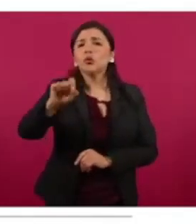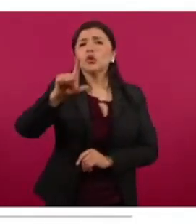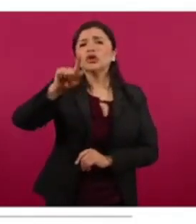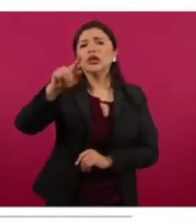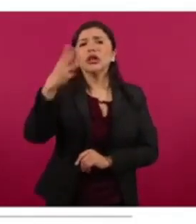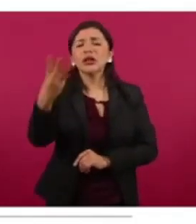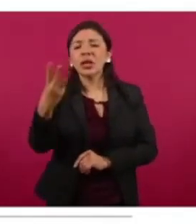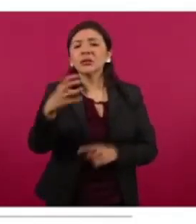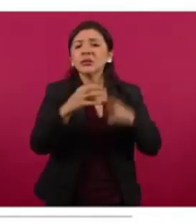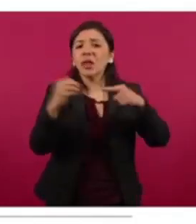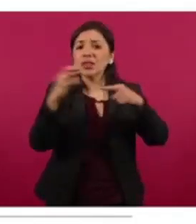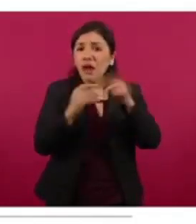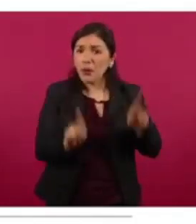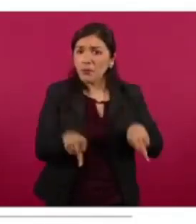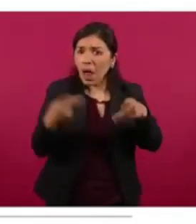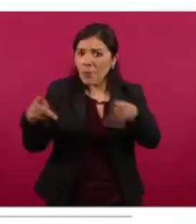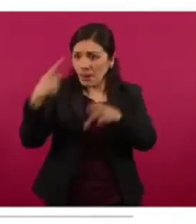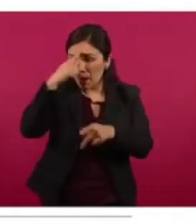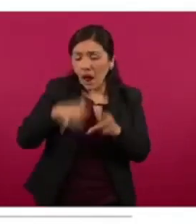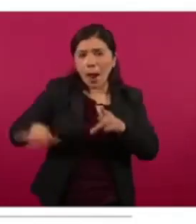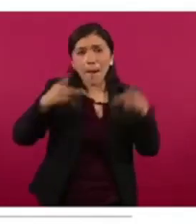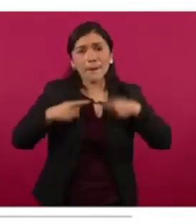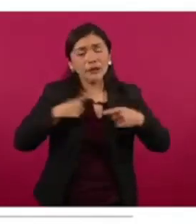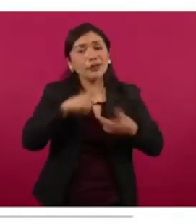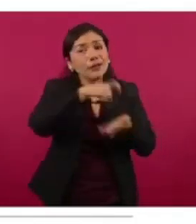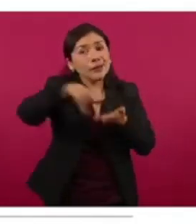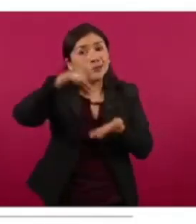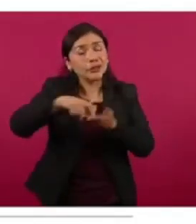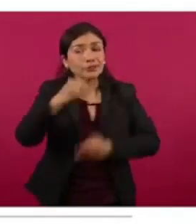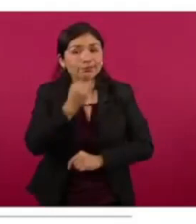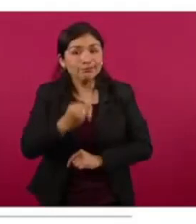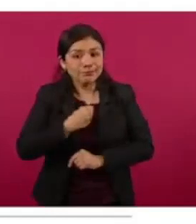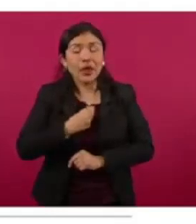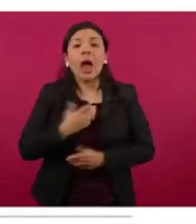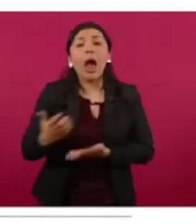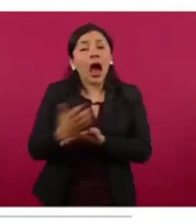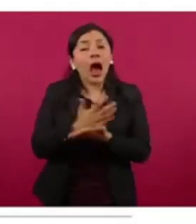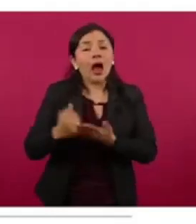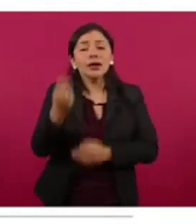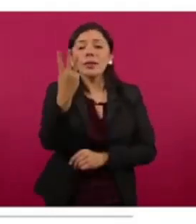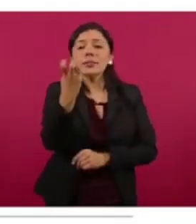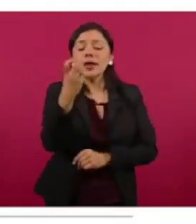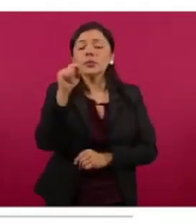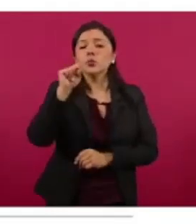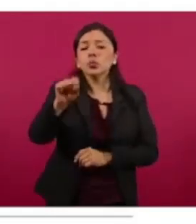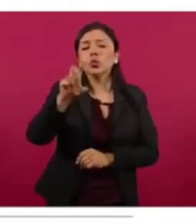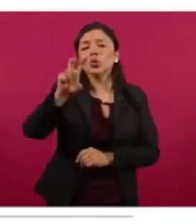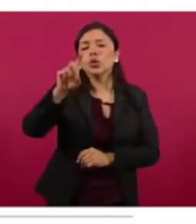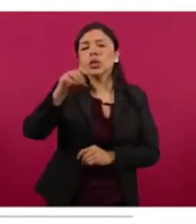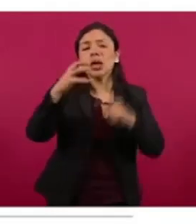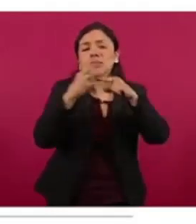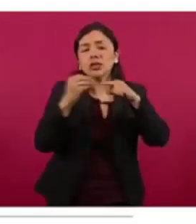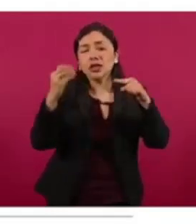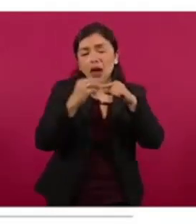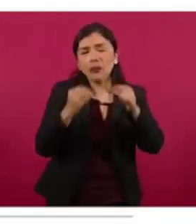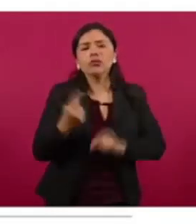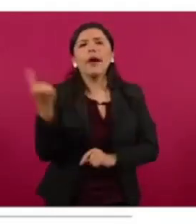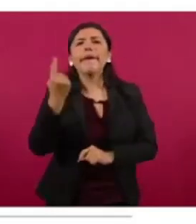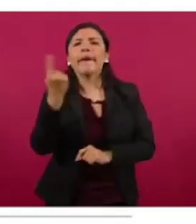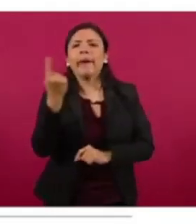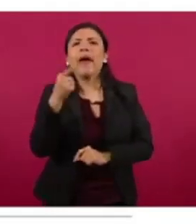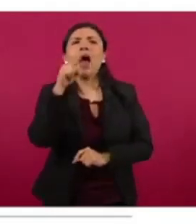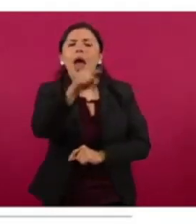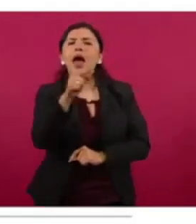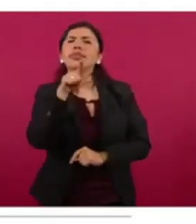73 centavos el precio al público por litro, con un margen de 3 pesos 30 centavos, mientras que con un margen